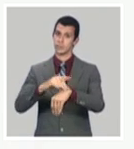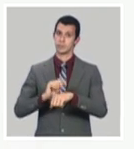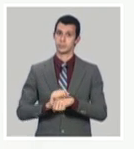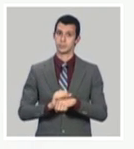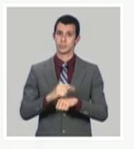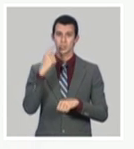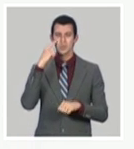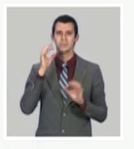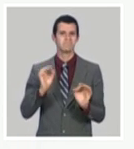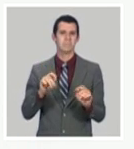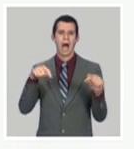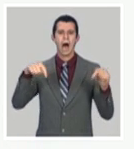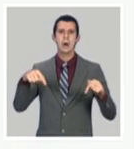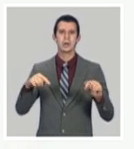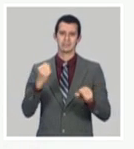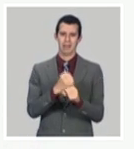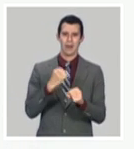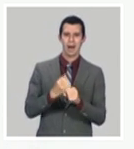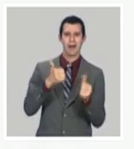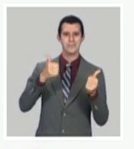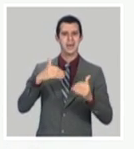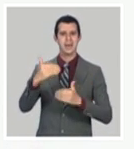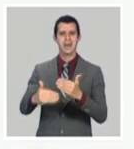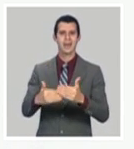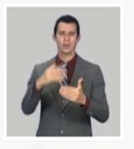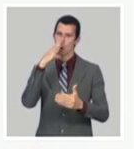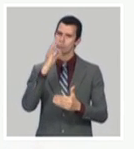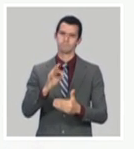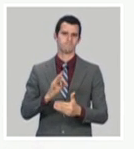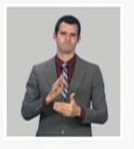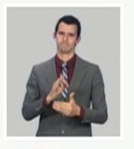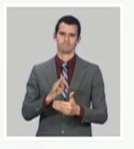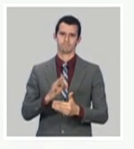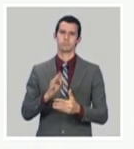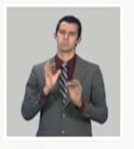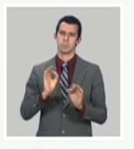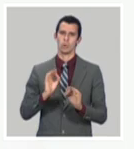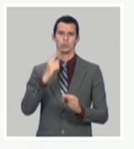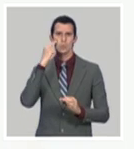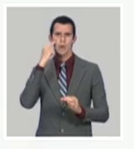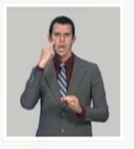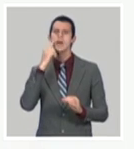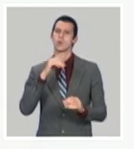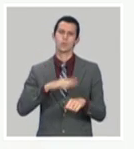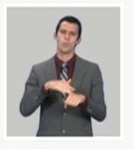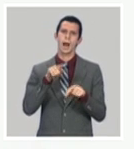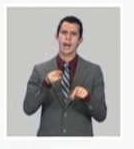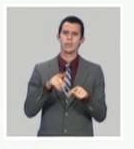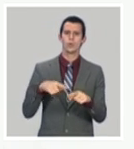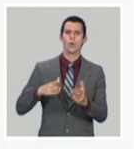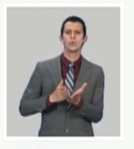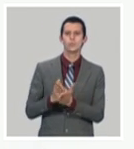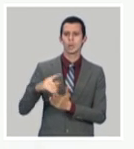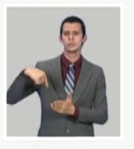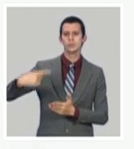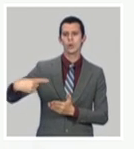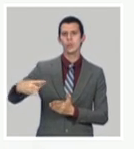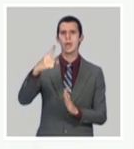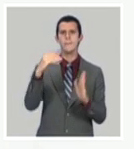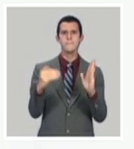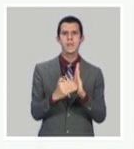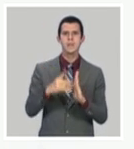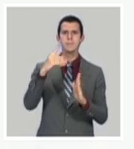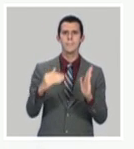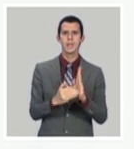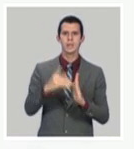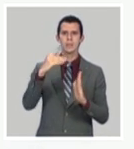efectivo en todas las medidas que tiene establecidas el país, bueno, la última meseta, como comentamos, supera los 1.000 casos con un